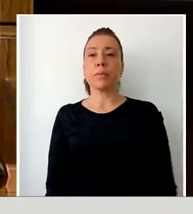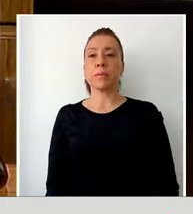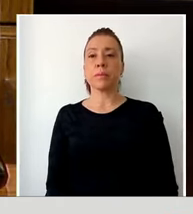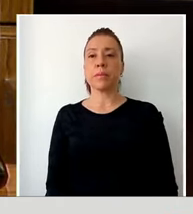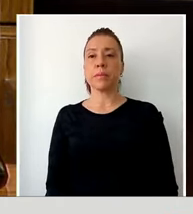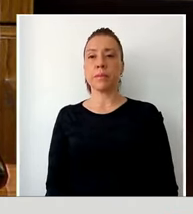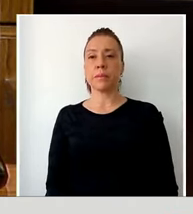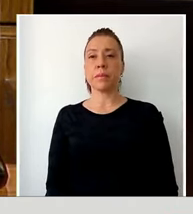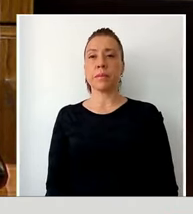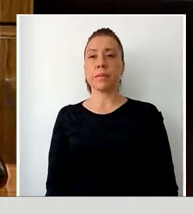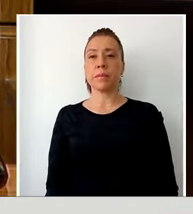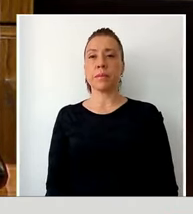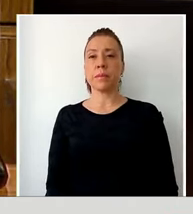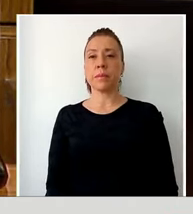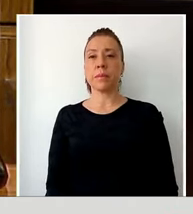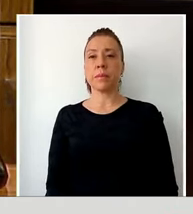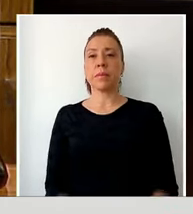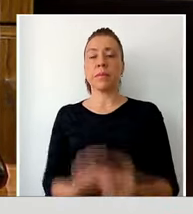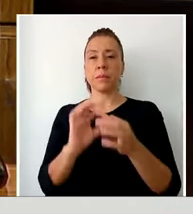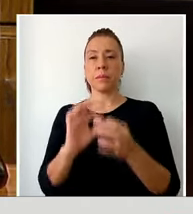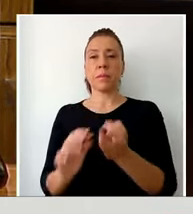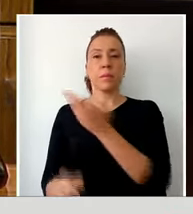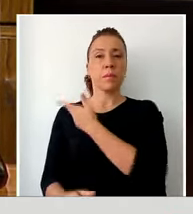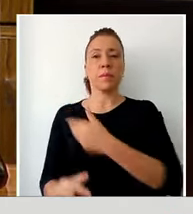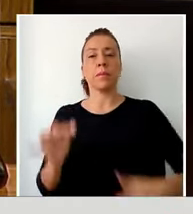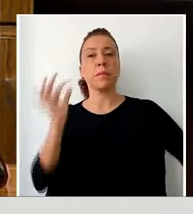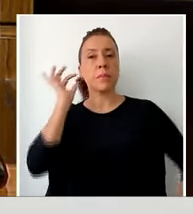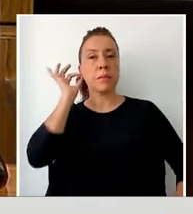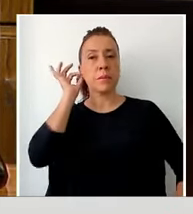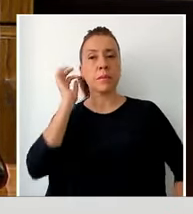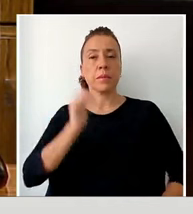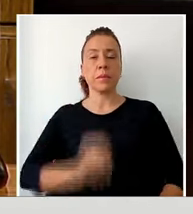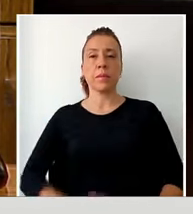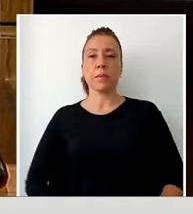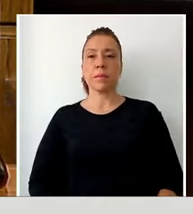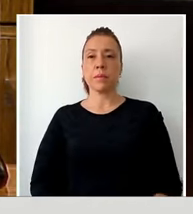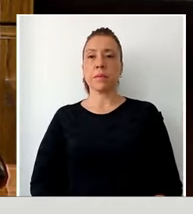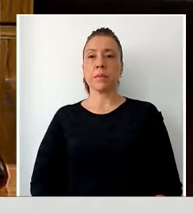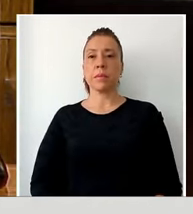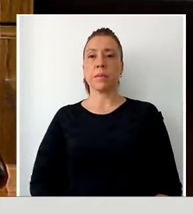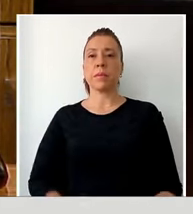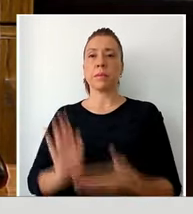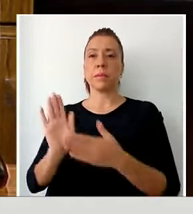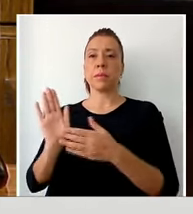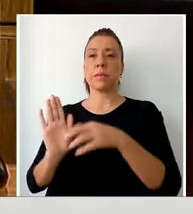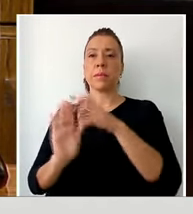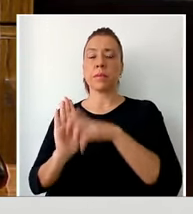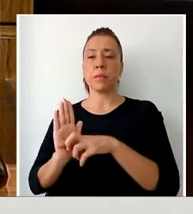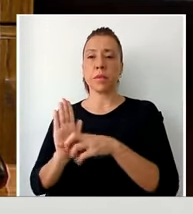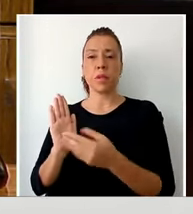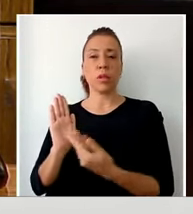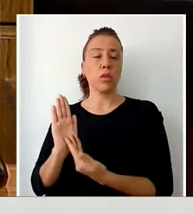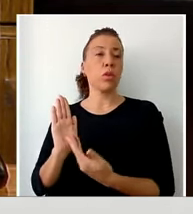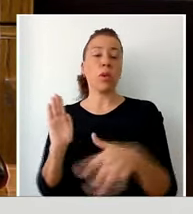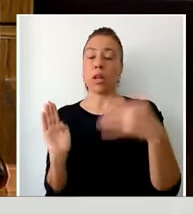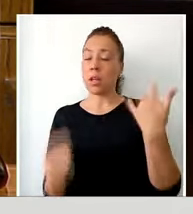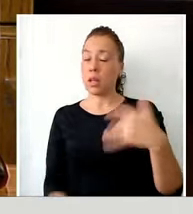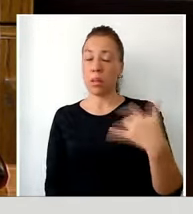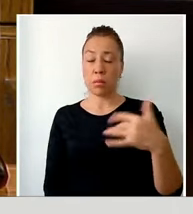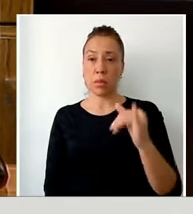Gracias presidenta presidenta este proyecto sin duda resulta muy relevante para